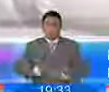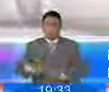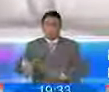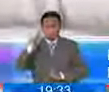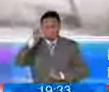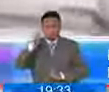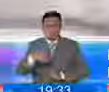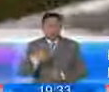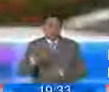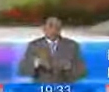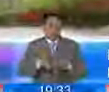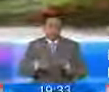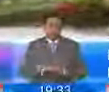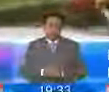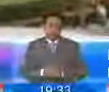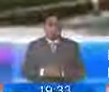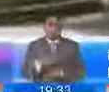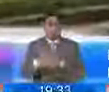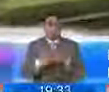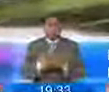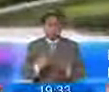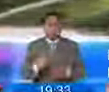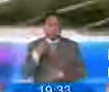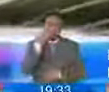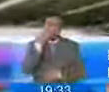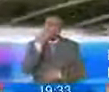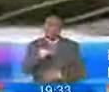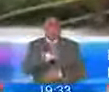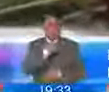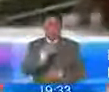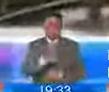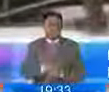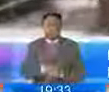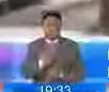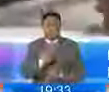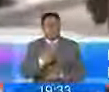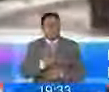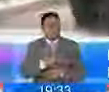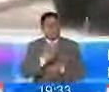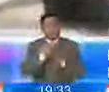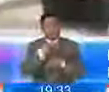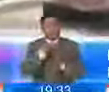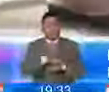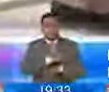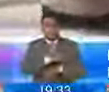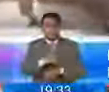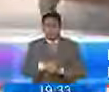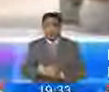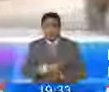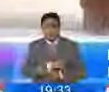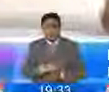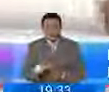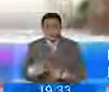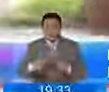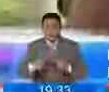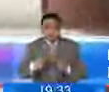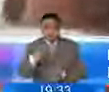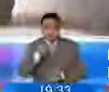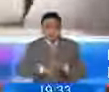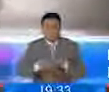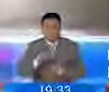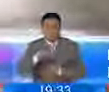casos. Minutos más tarde, una madre que aseguró estar indignada por el viacrucis que debe enfrentar su hija